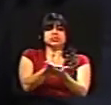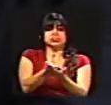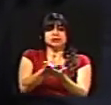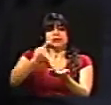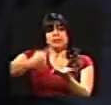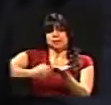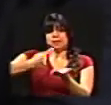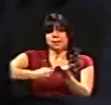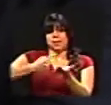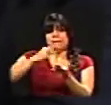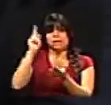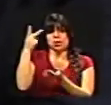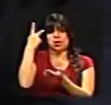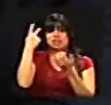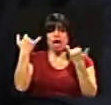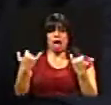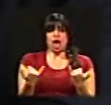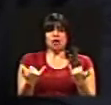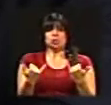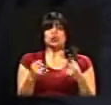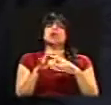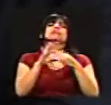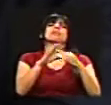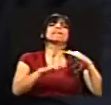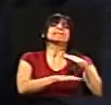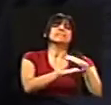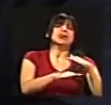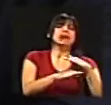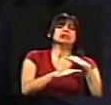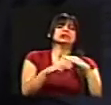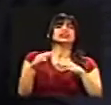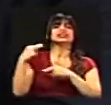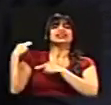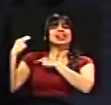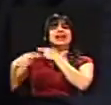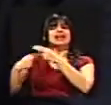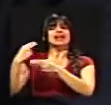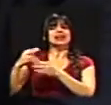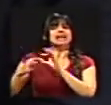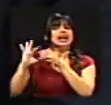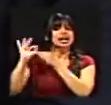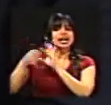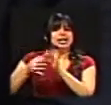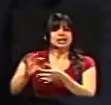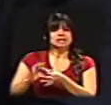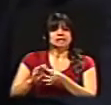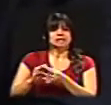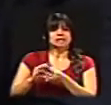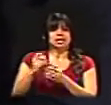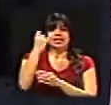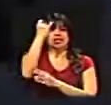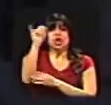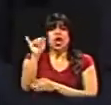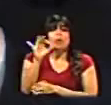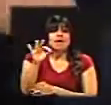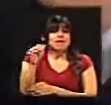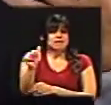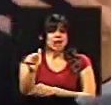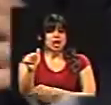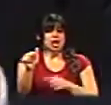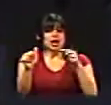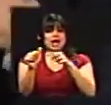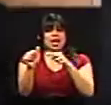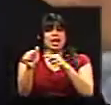debate político actual las bases y las herencias ideológicas de un partido como el Frente Amplio, que se nutre